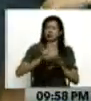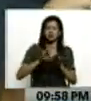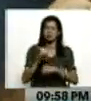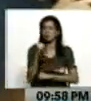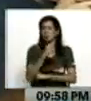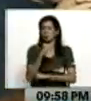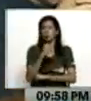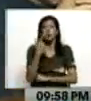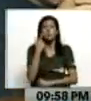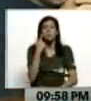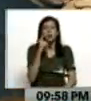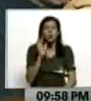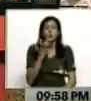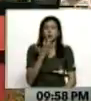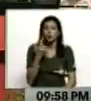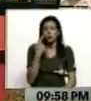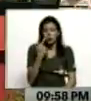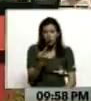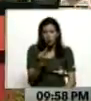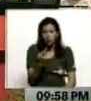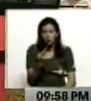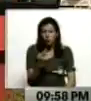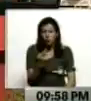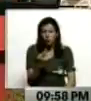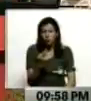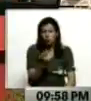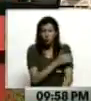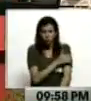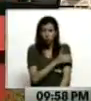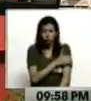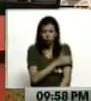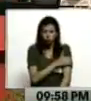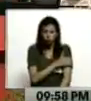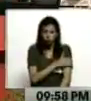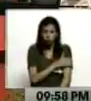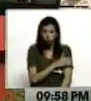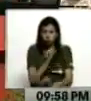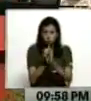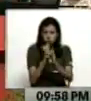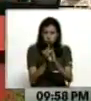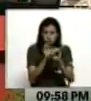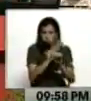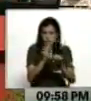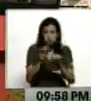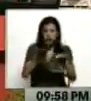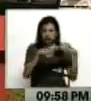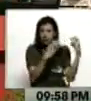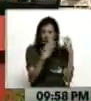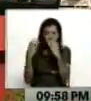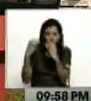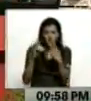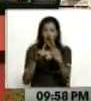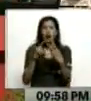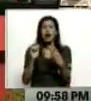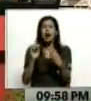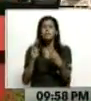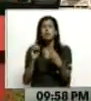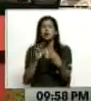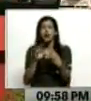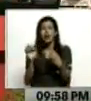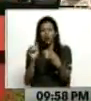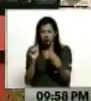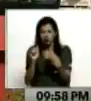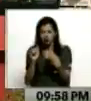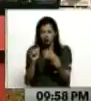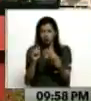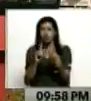envenenarse con eso aunque yo le digo yo veo yo veo las páginas opositoras yo me meto en la patilla me meto en aporrea